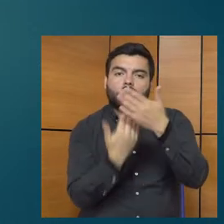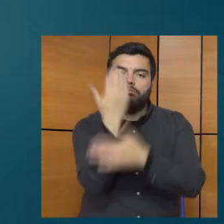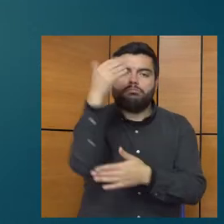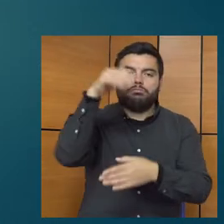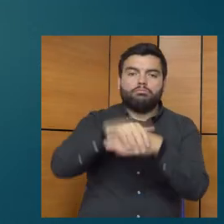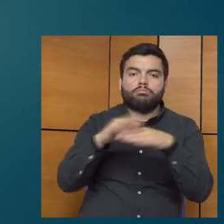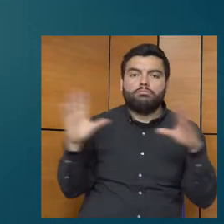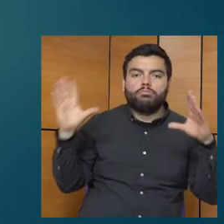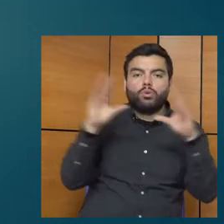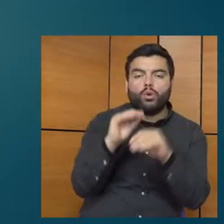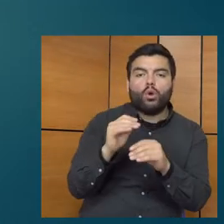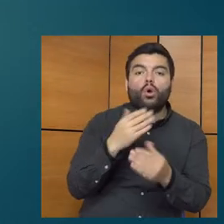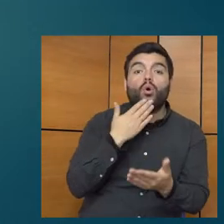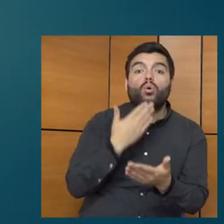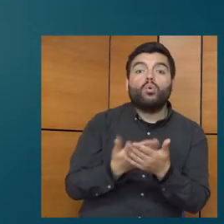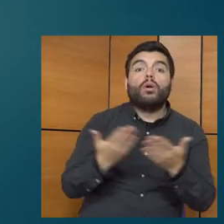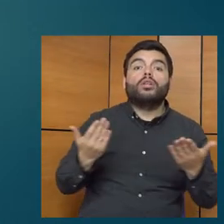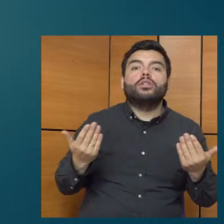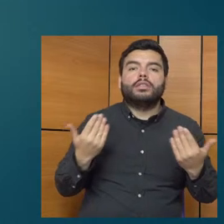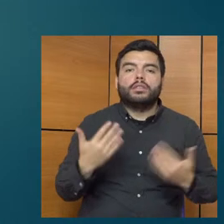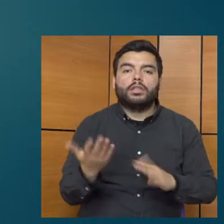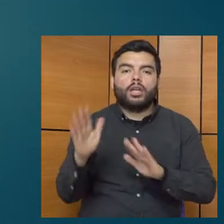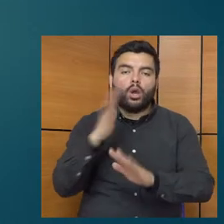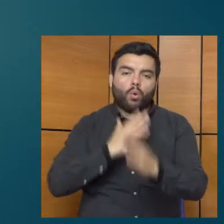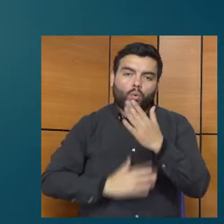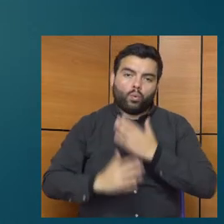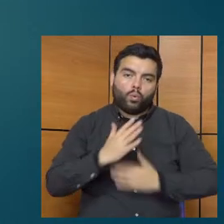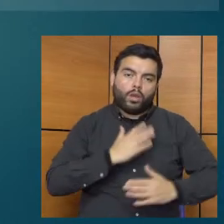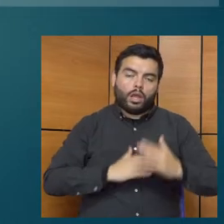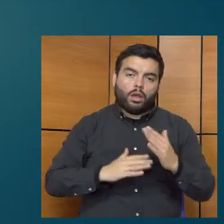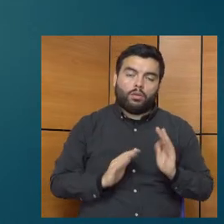o cuándo necesita pues algún tipo de cuidado, ¿no?, o de cita médica.